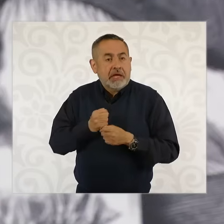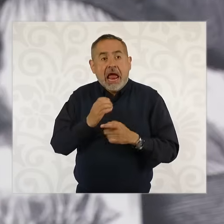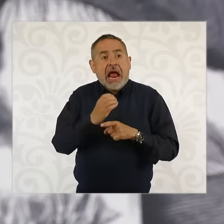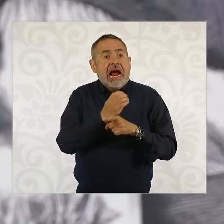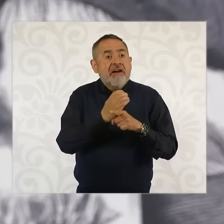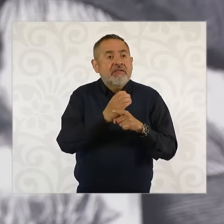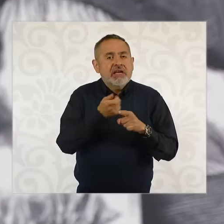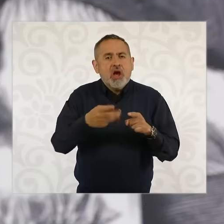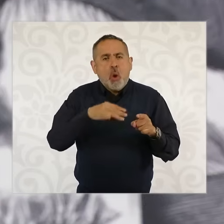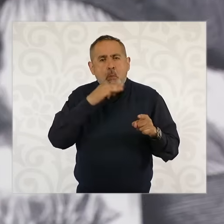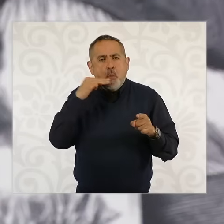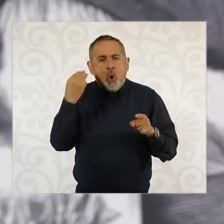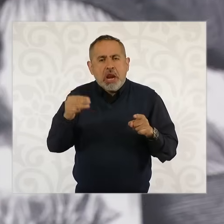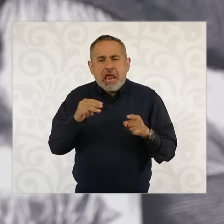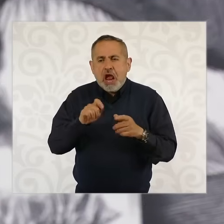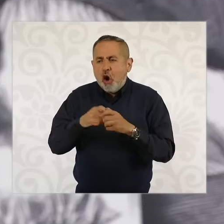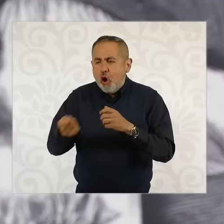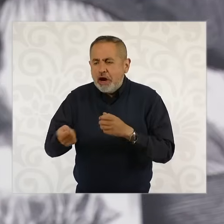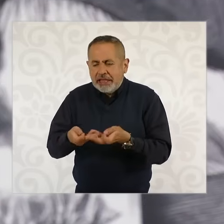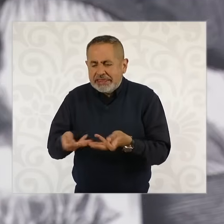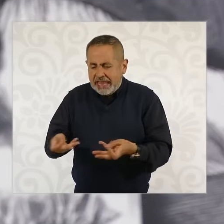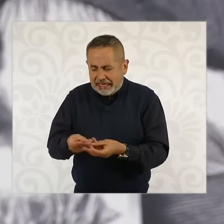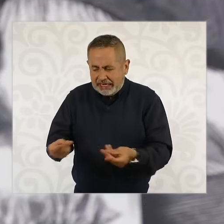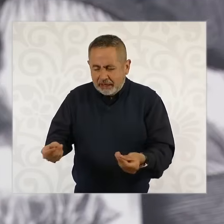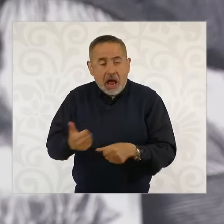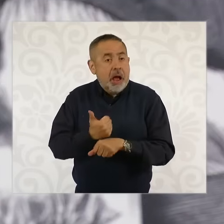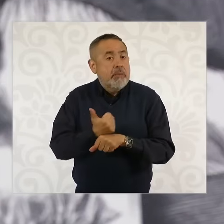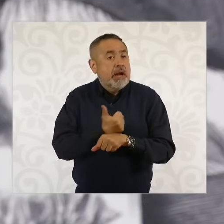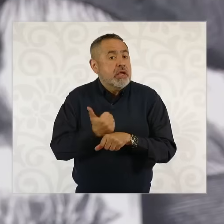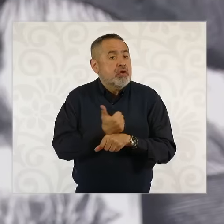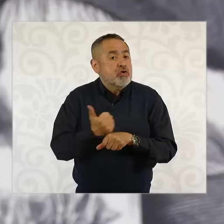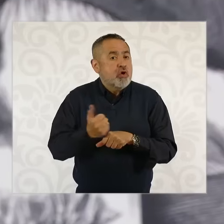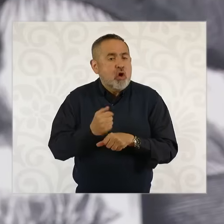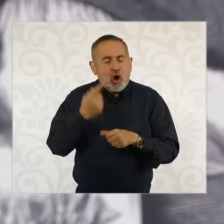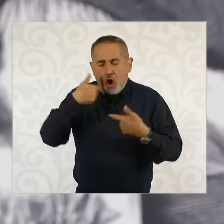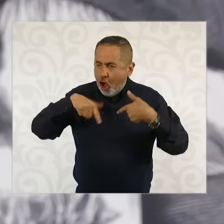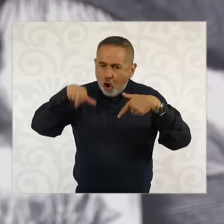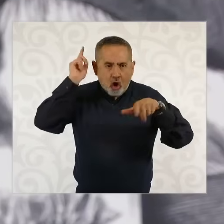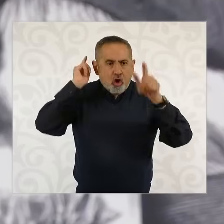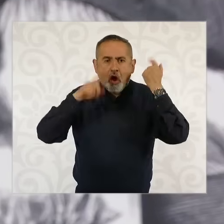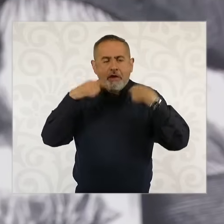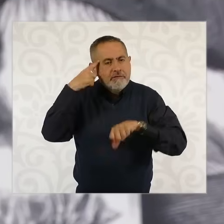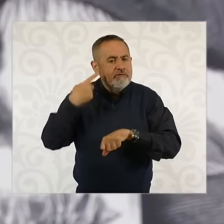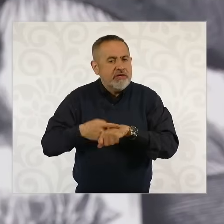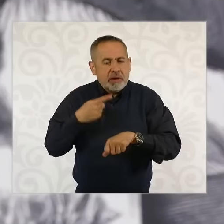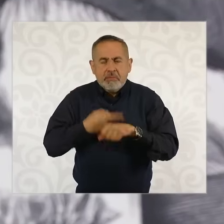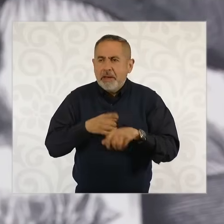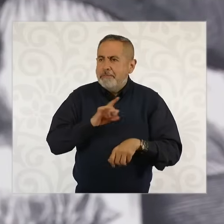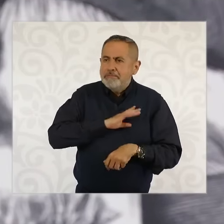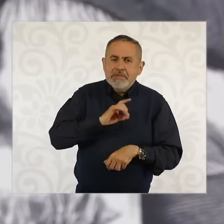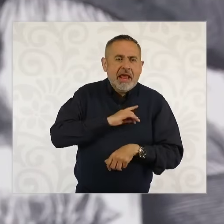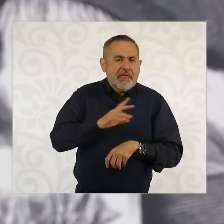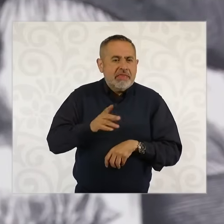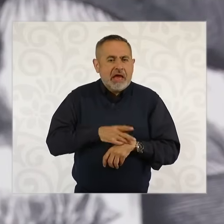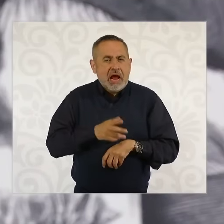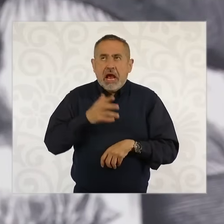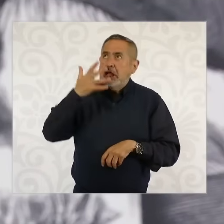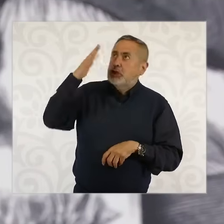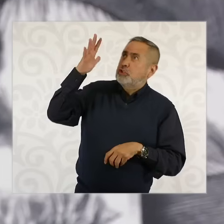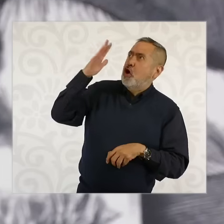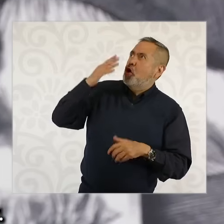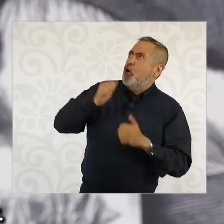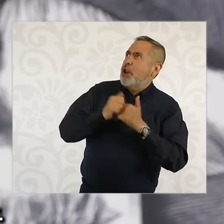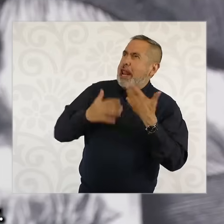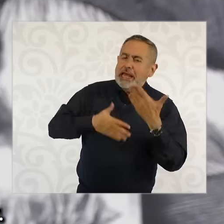de mole, de hoja que se va, tierra. Amarillo, locura, enfermedad, miedo, parte del sol y de la